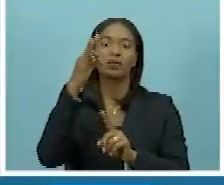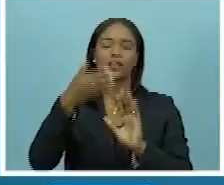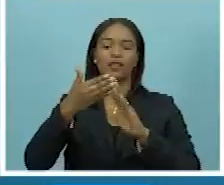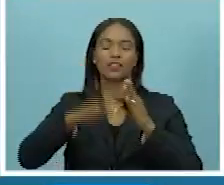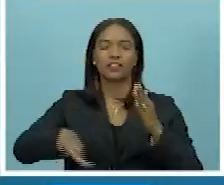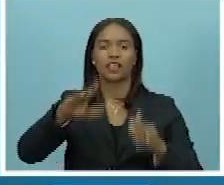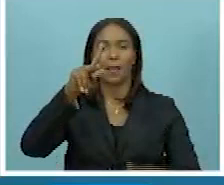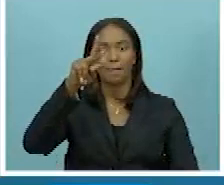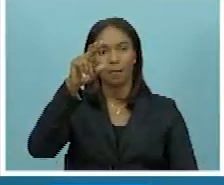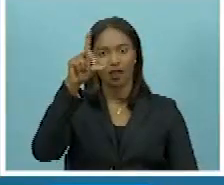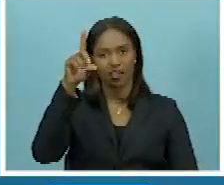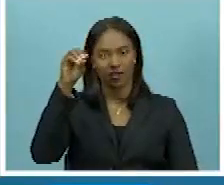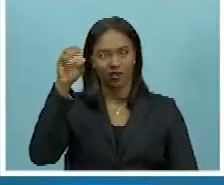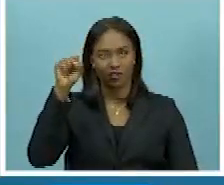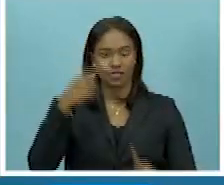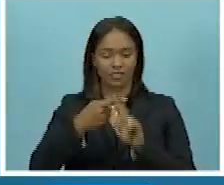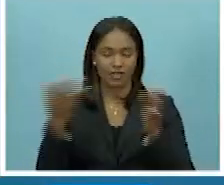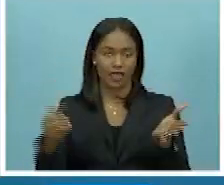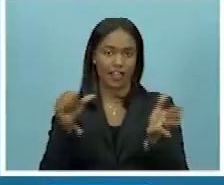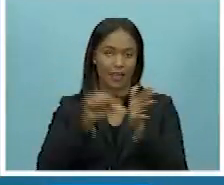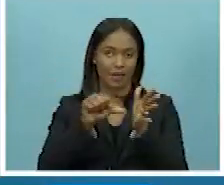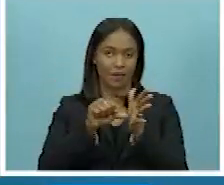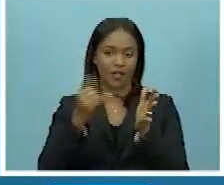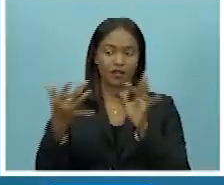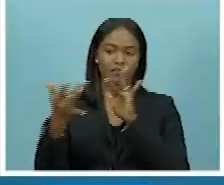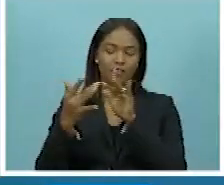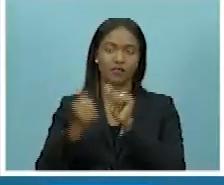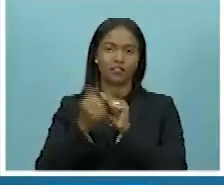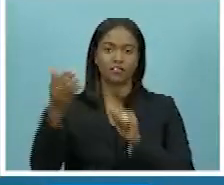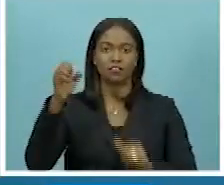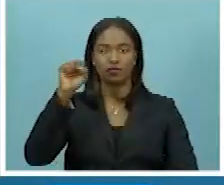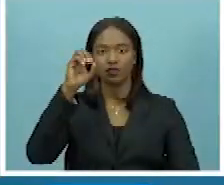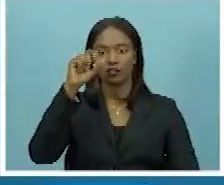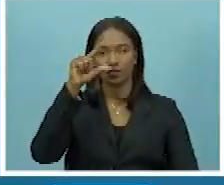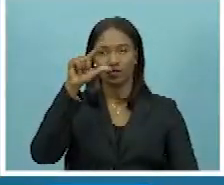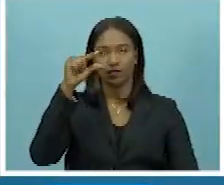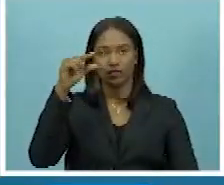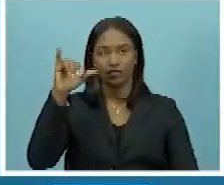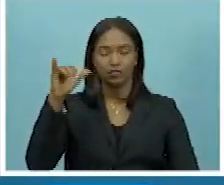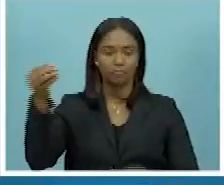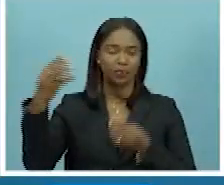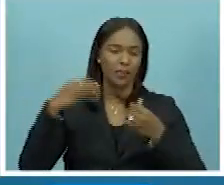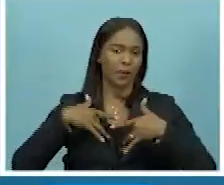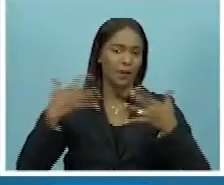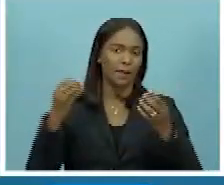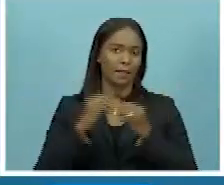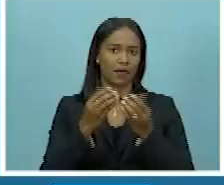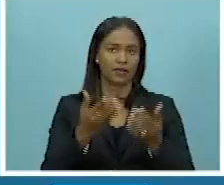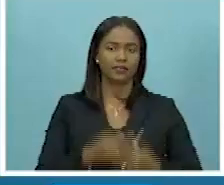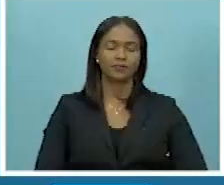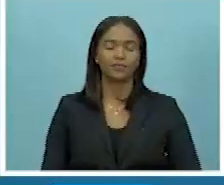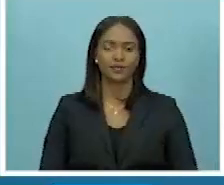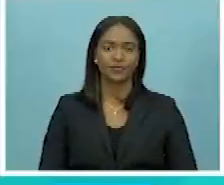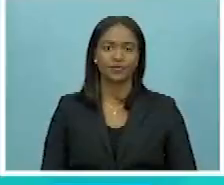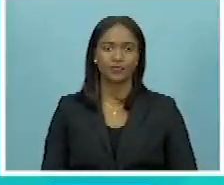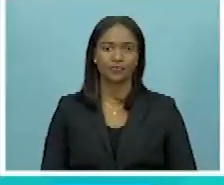esta capital. Voy a conectar en directo con Solange Soto. Está en el destacamento de Naco. Con más información, Solange. Buenas tardes.